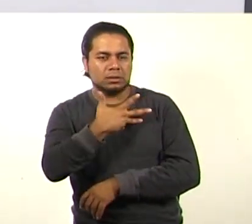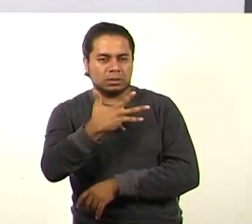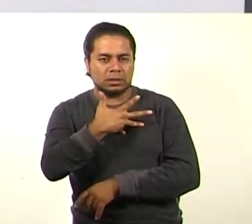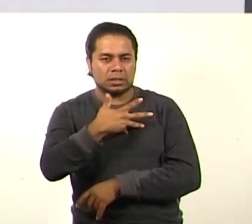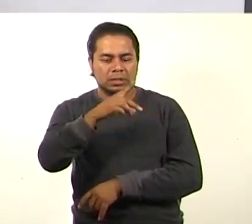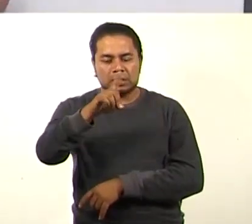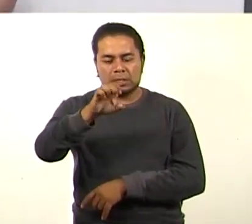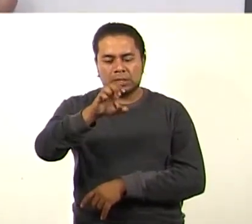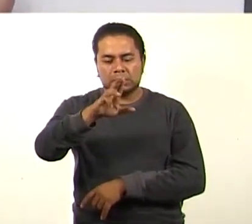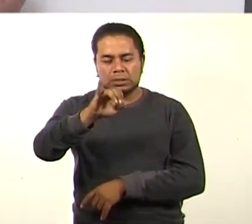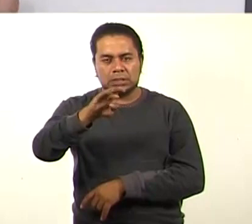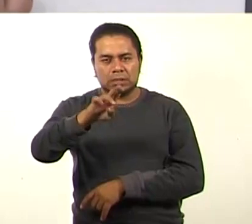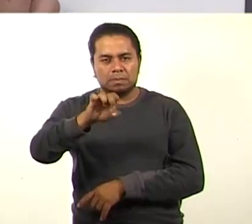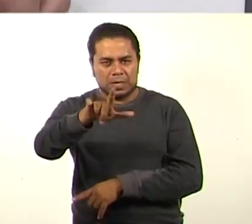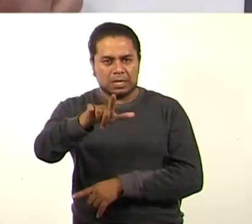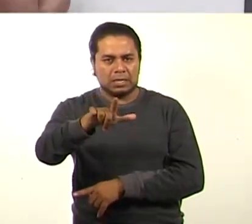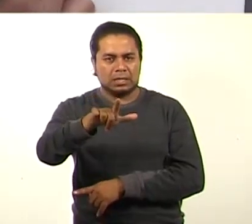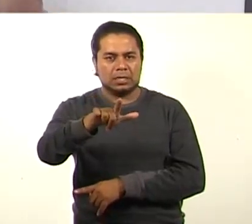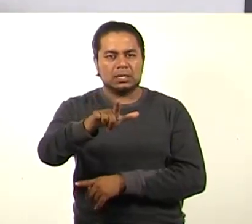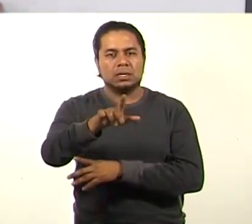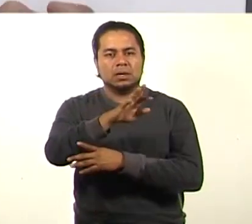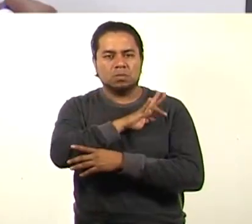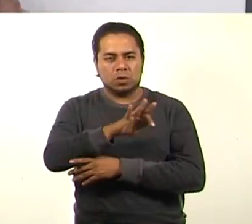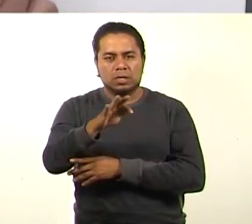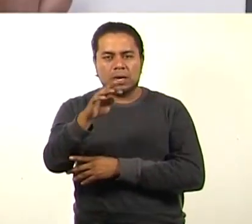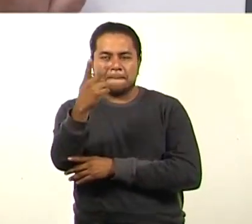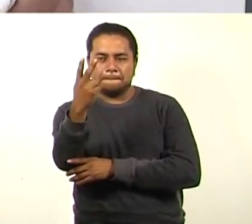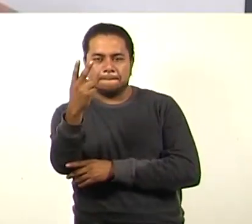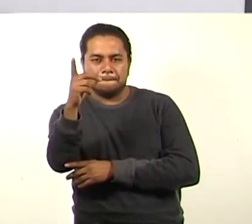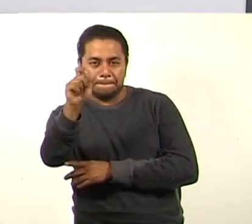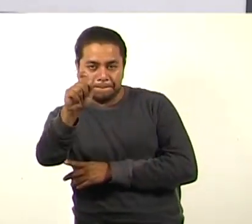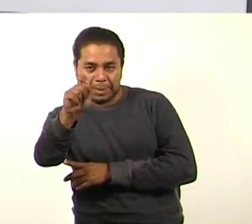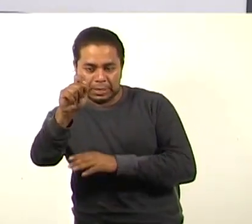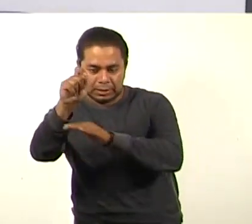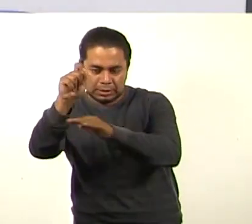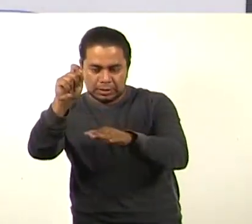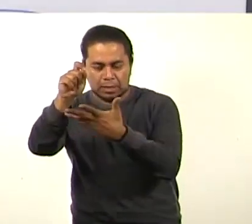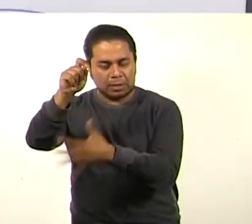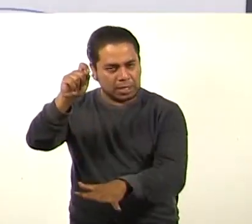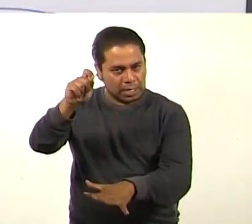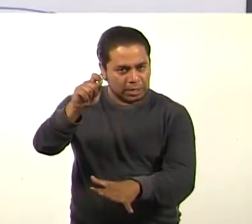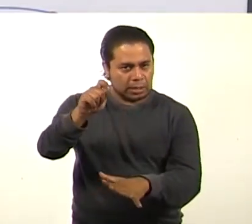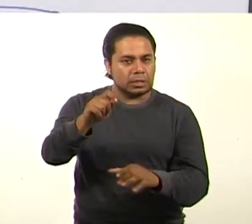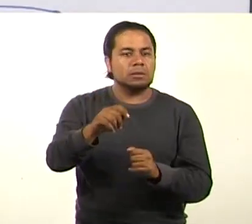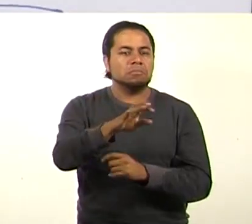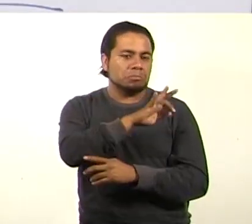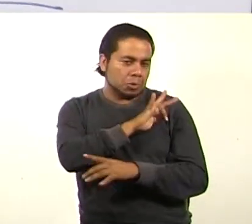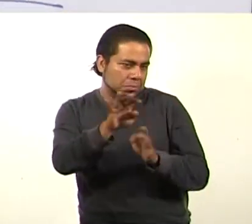fracción decimal. Puede ser 20 sobre 10,